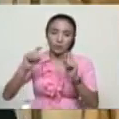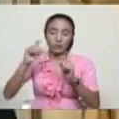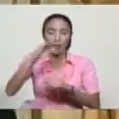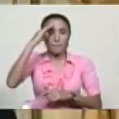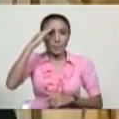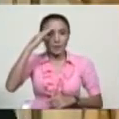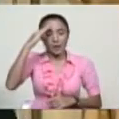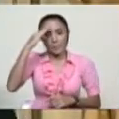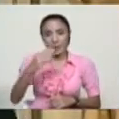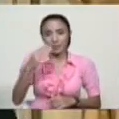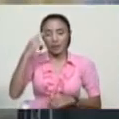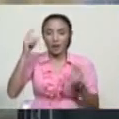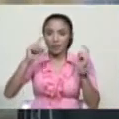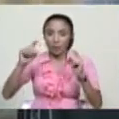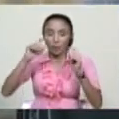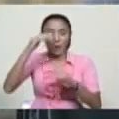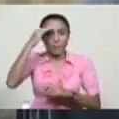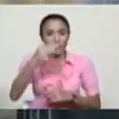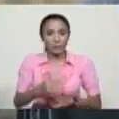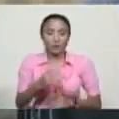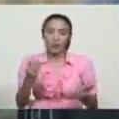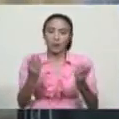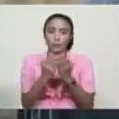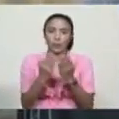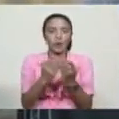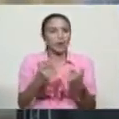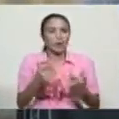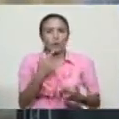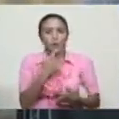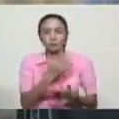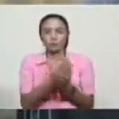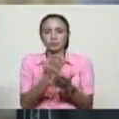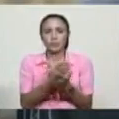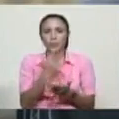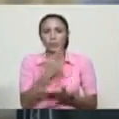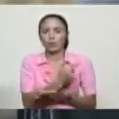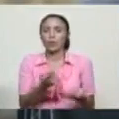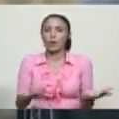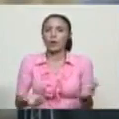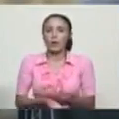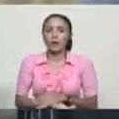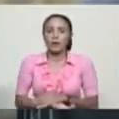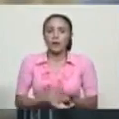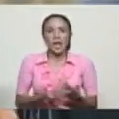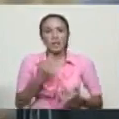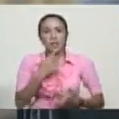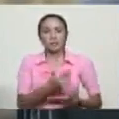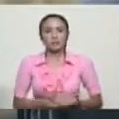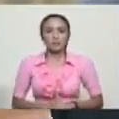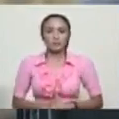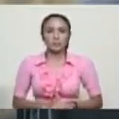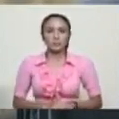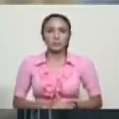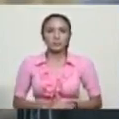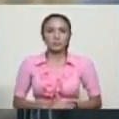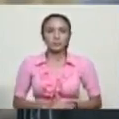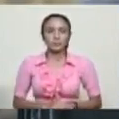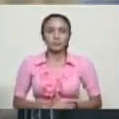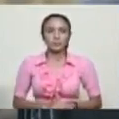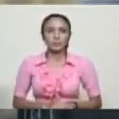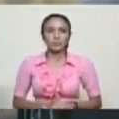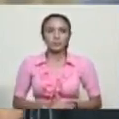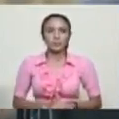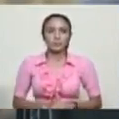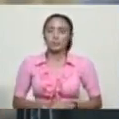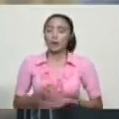también. Y digo siempre, nosotros ¿para qué queremos aviones si enfrentaríamos a